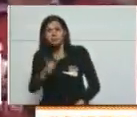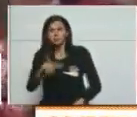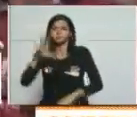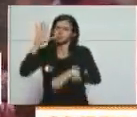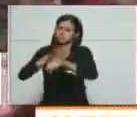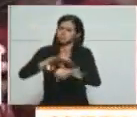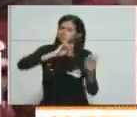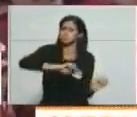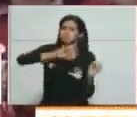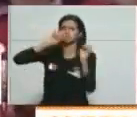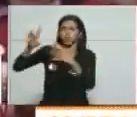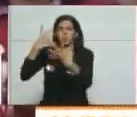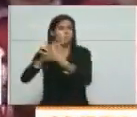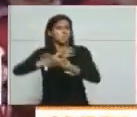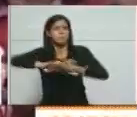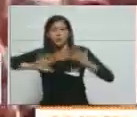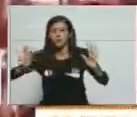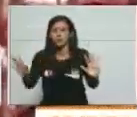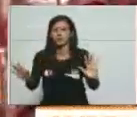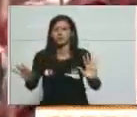llevarlo preso, más nada.